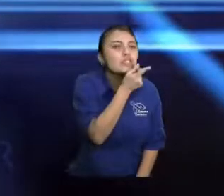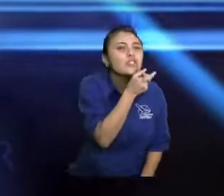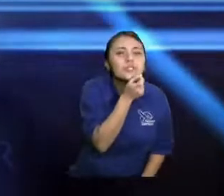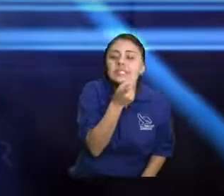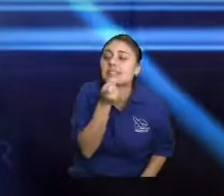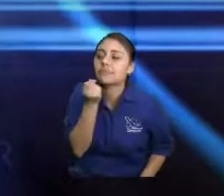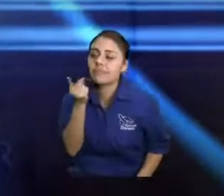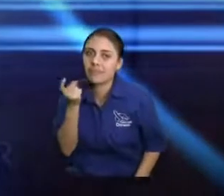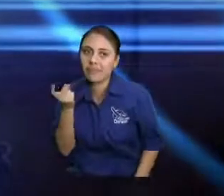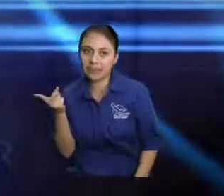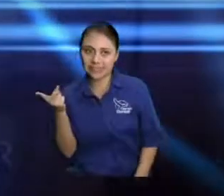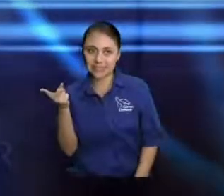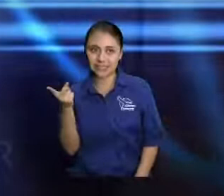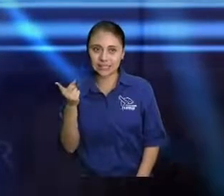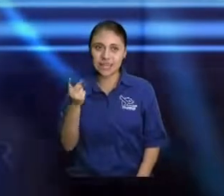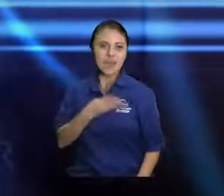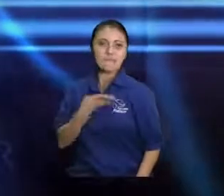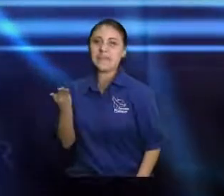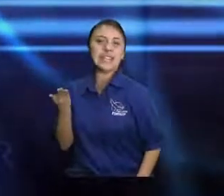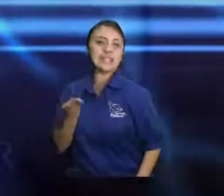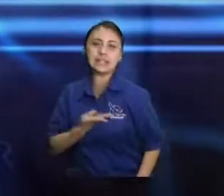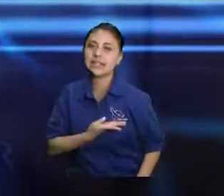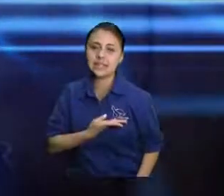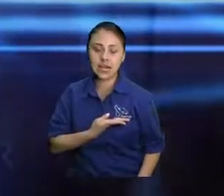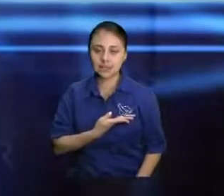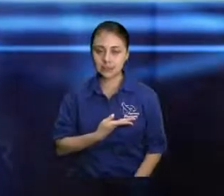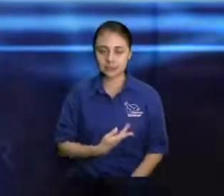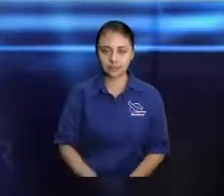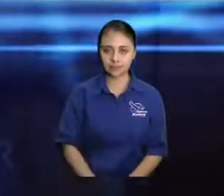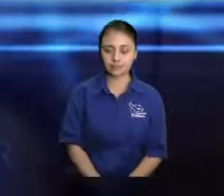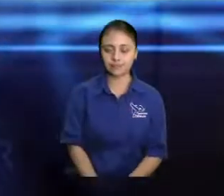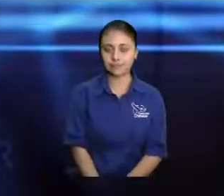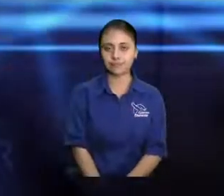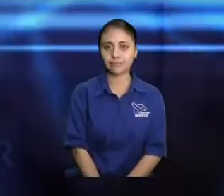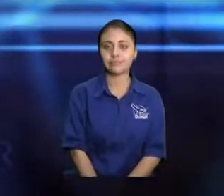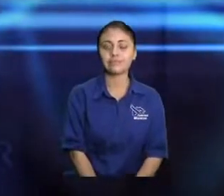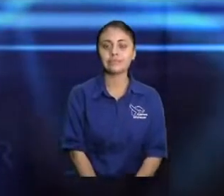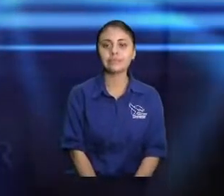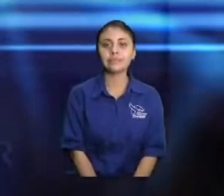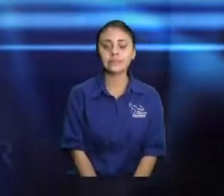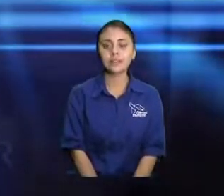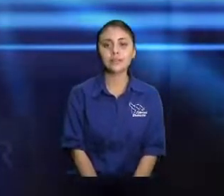Y de una vez la parte así y todavía la reparte con la lengua así.